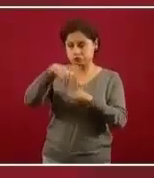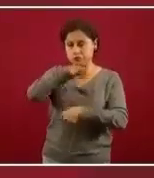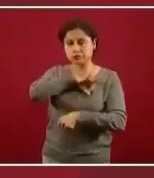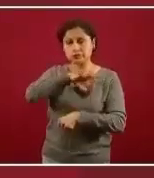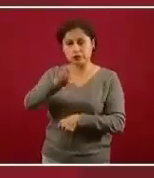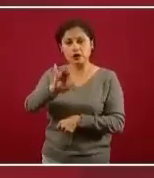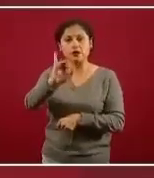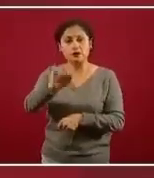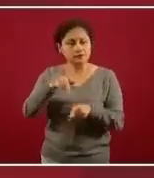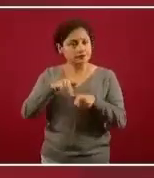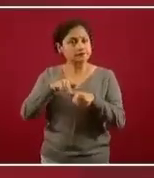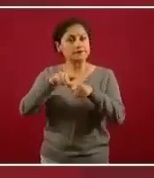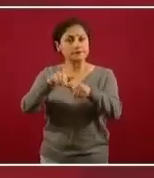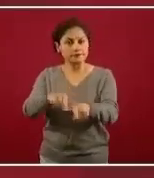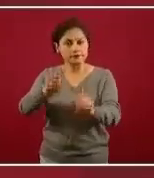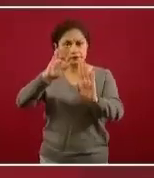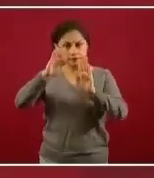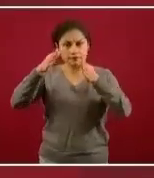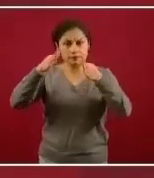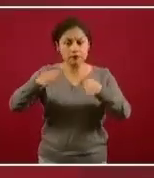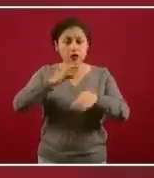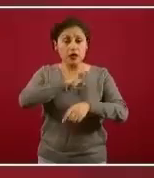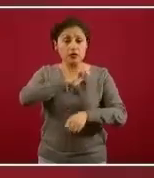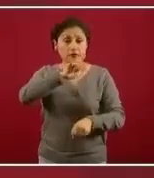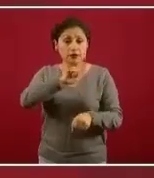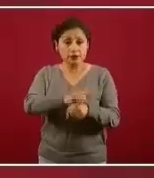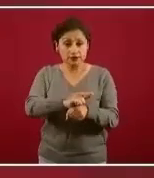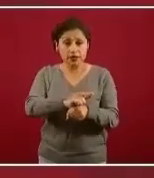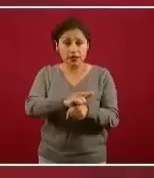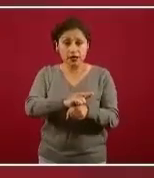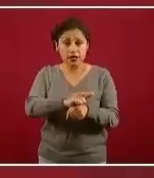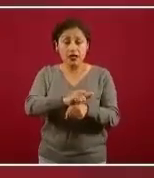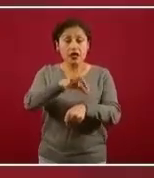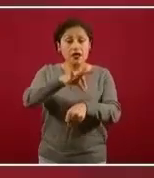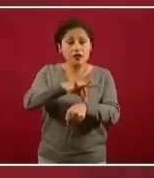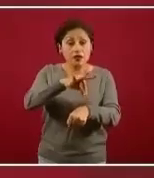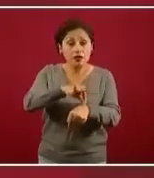mayormente a las especialidades médicas relevantes para la atención de COVID.